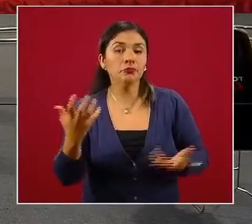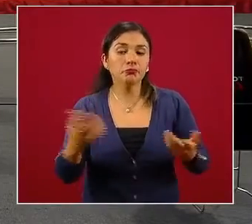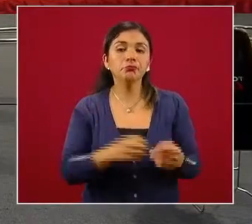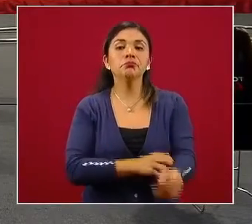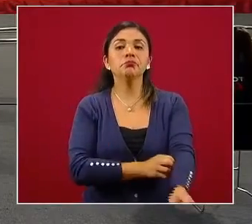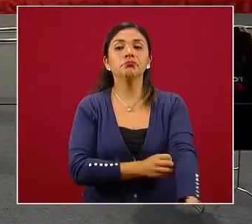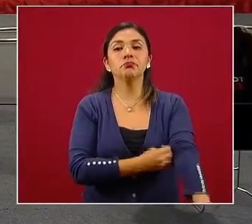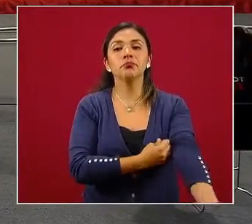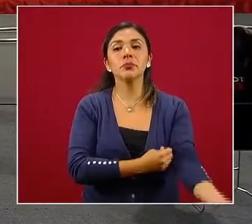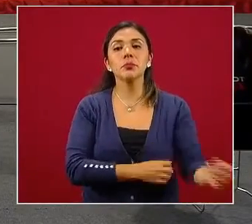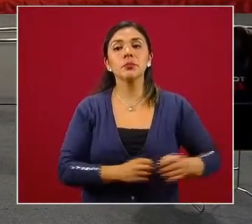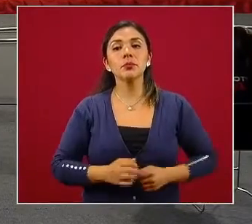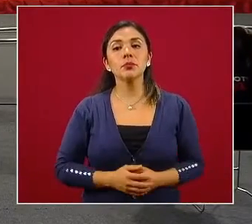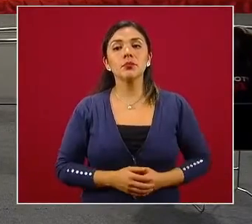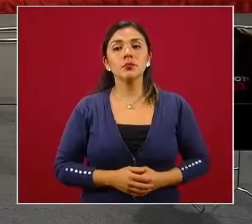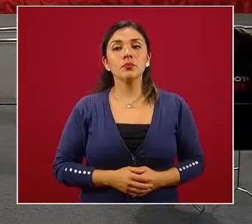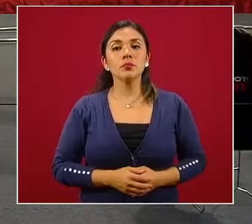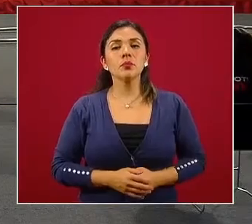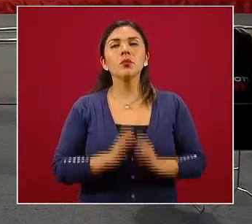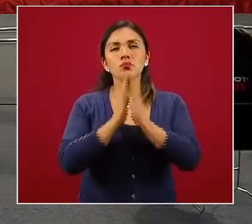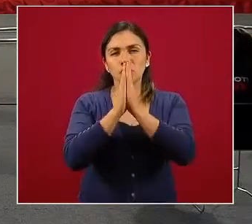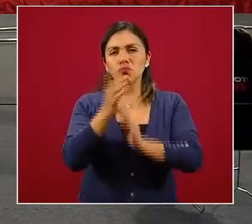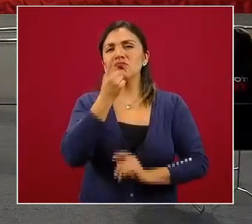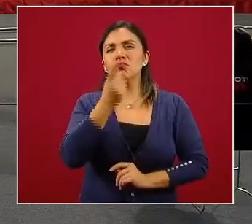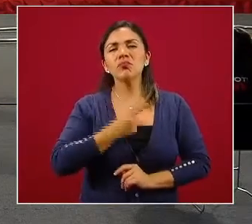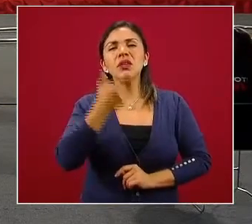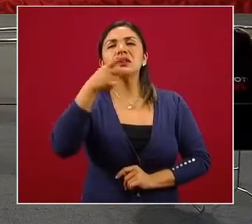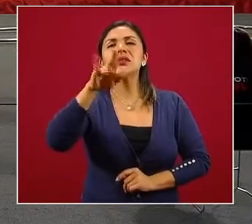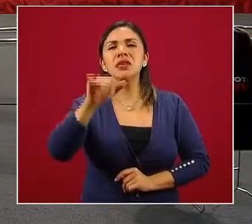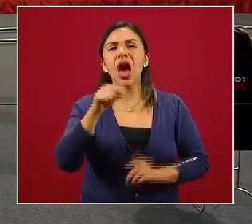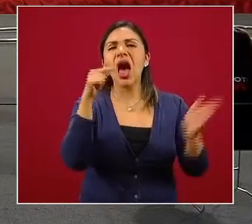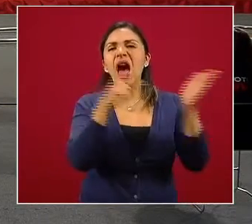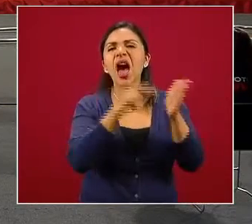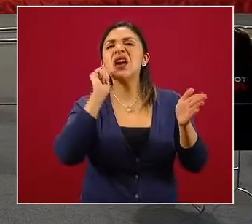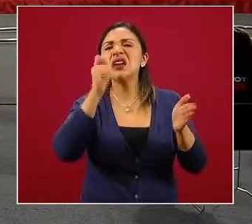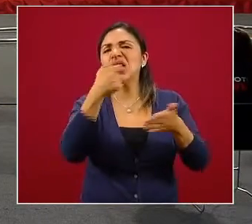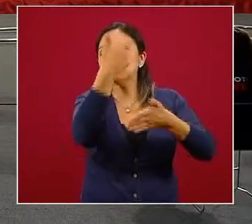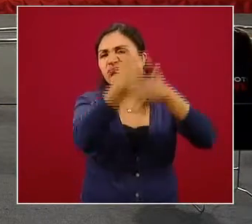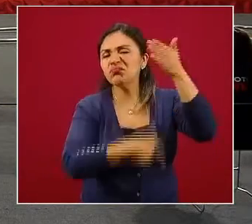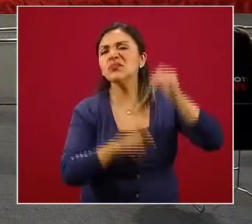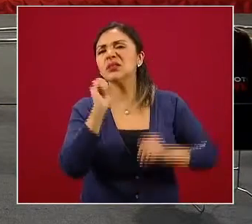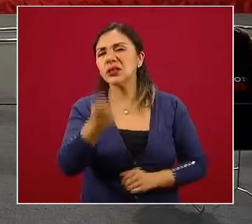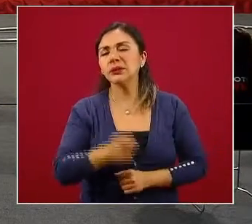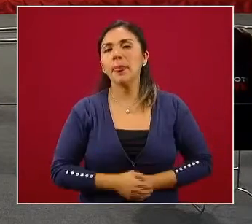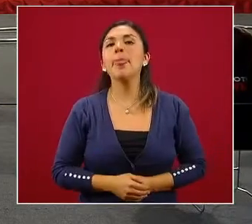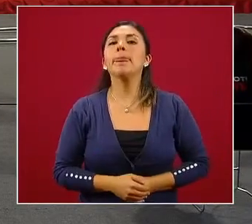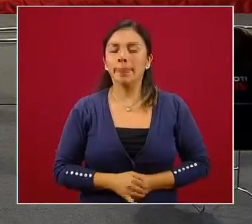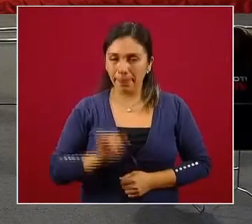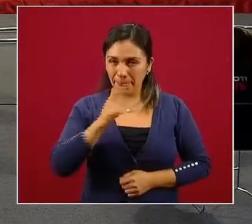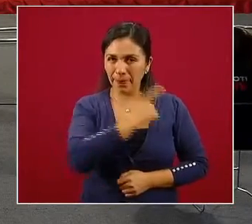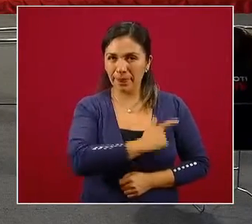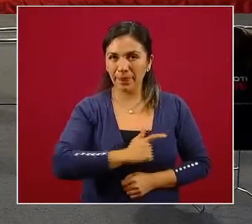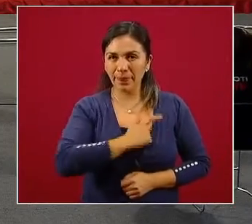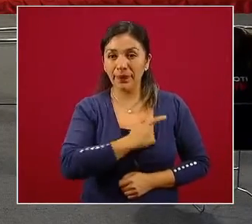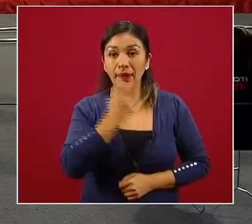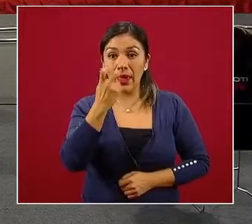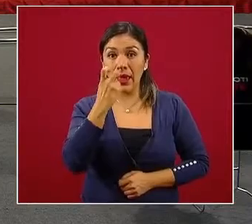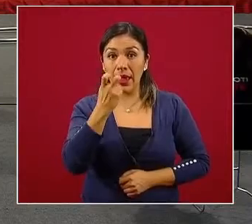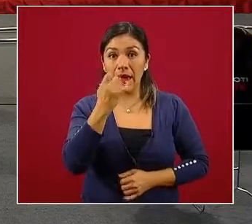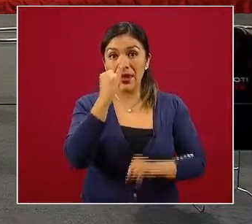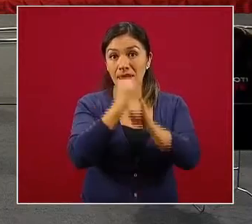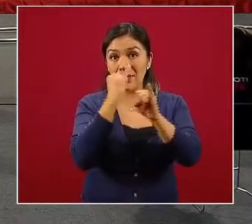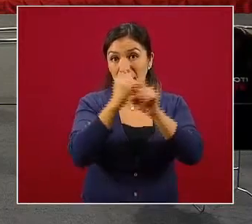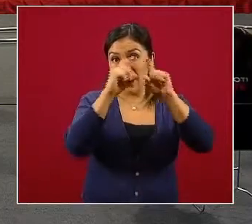gracias, doctora, si nos puedes comentar sobre la guía y cuál es su contenido y su propósito. Con mucho gusto, doctor. Esta es la